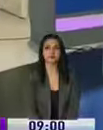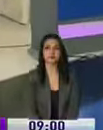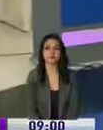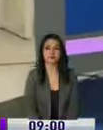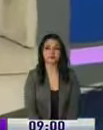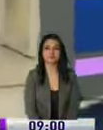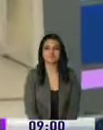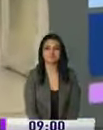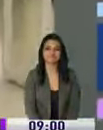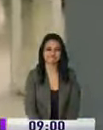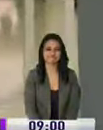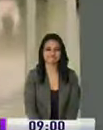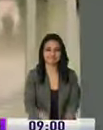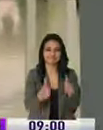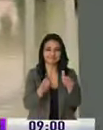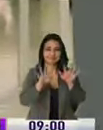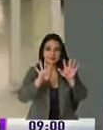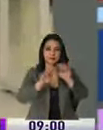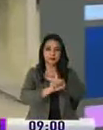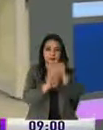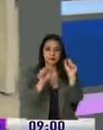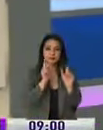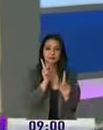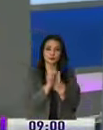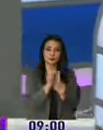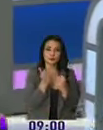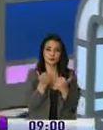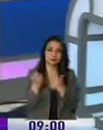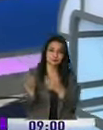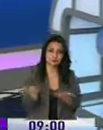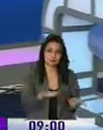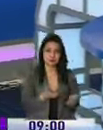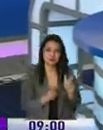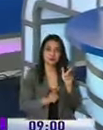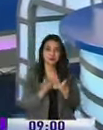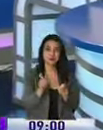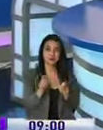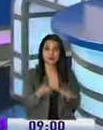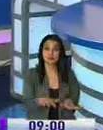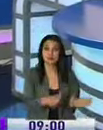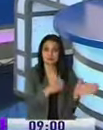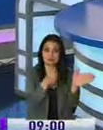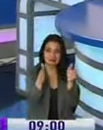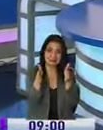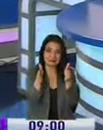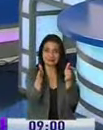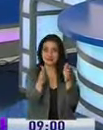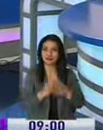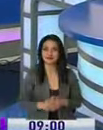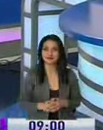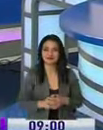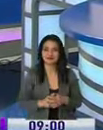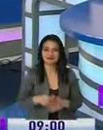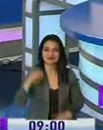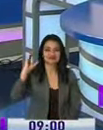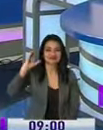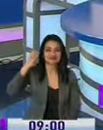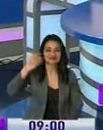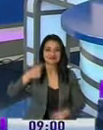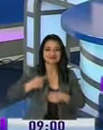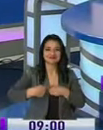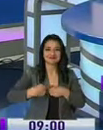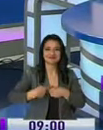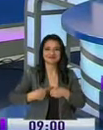Muy bien, 9 de la mañana en punto, es tiempo de dar la bienvenida acá, a los oyentes de Radio Quito, la voz en vivo